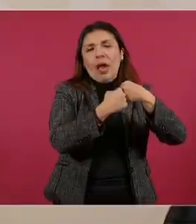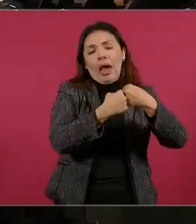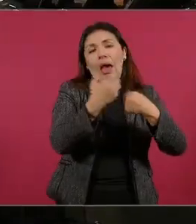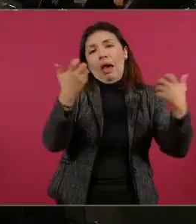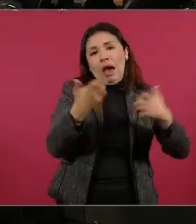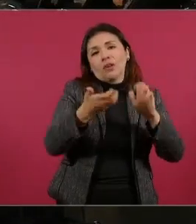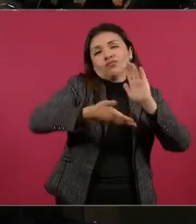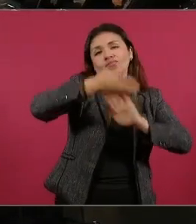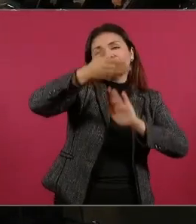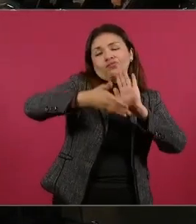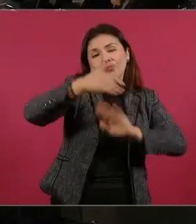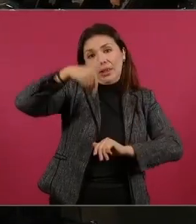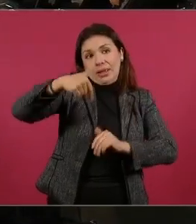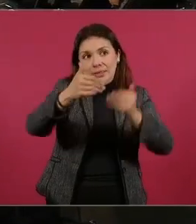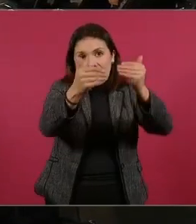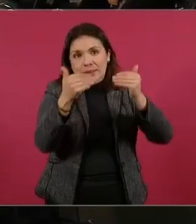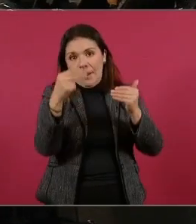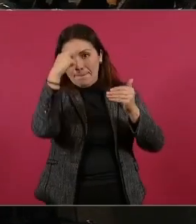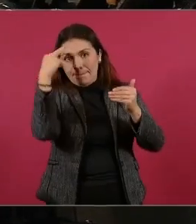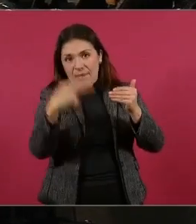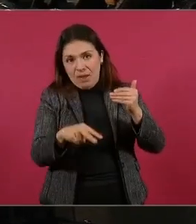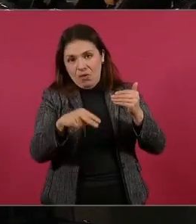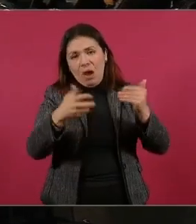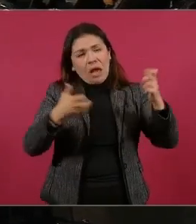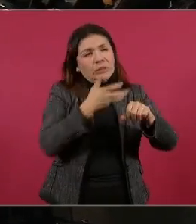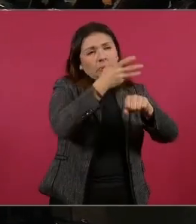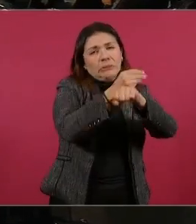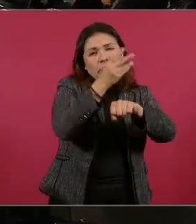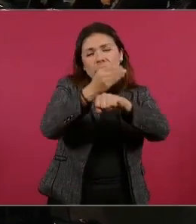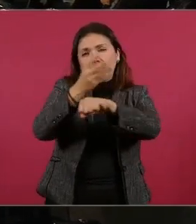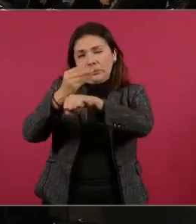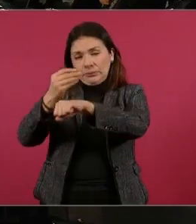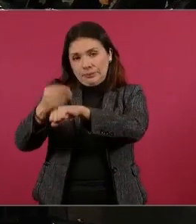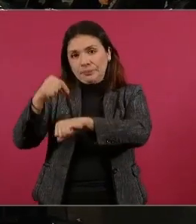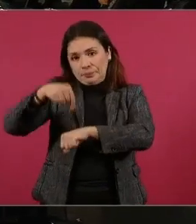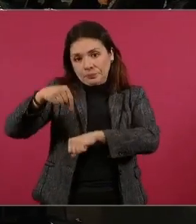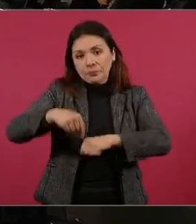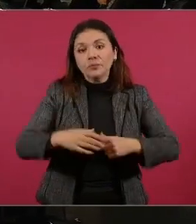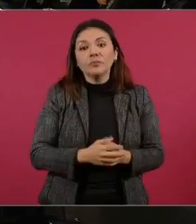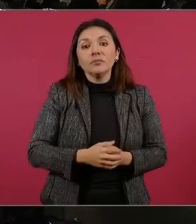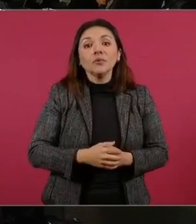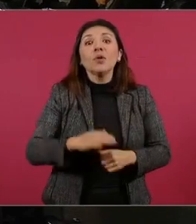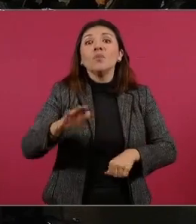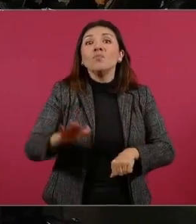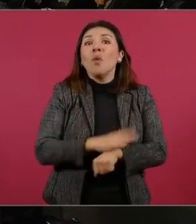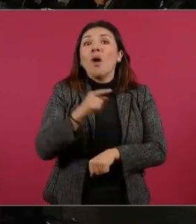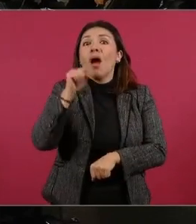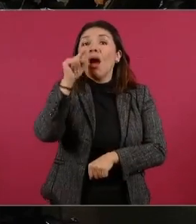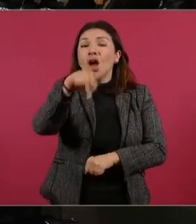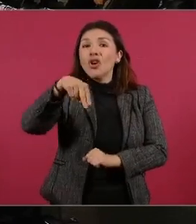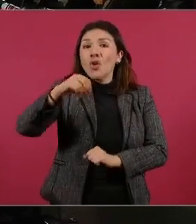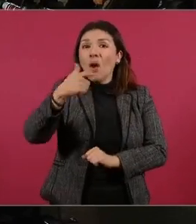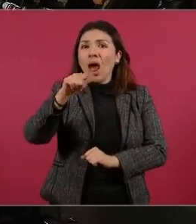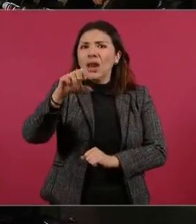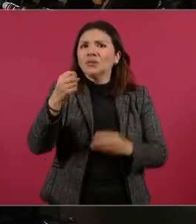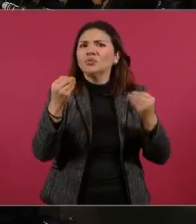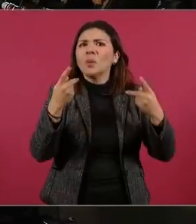obras del lado mexicano Y es que se pobló muchísimo